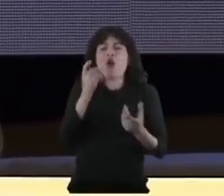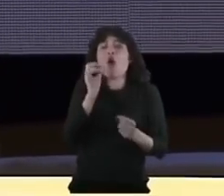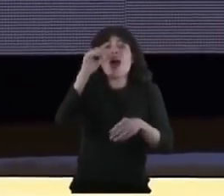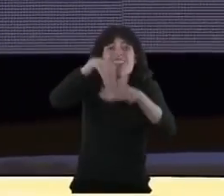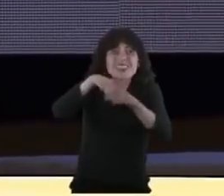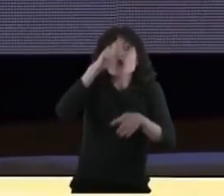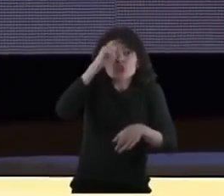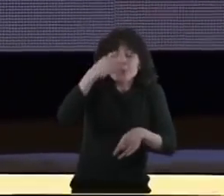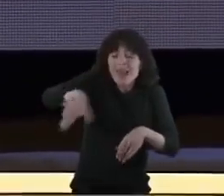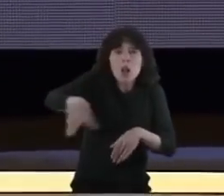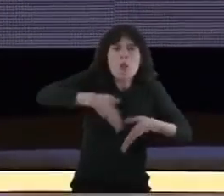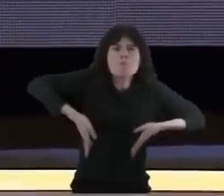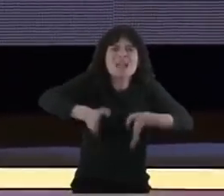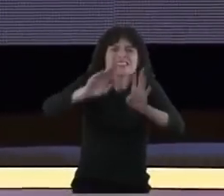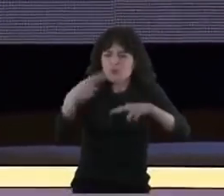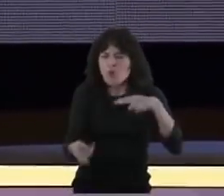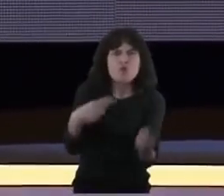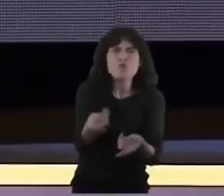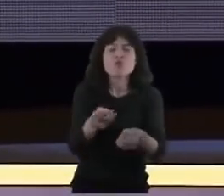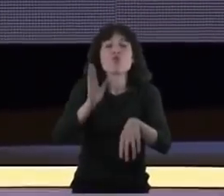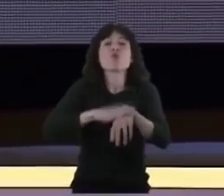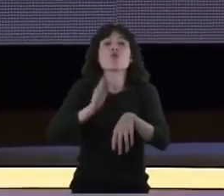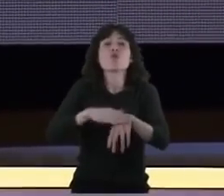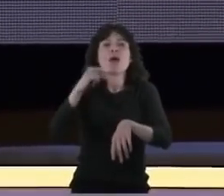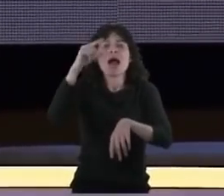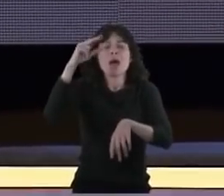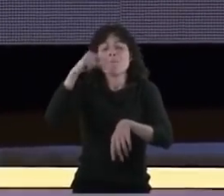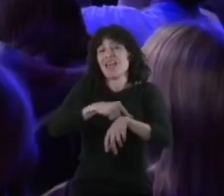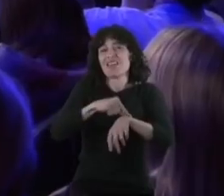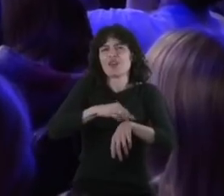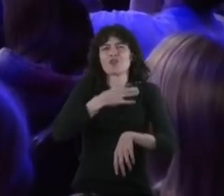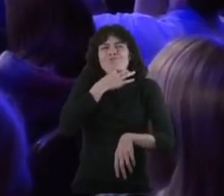poder encontrar la atención sanitaria